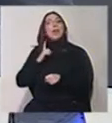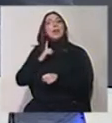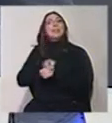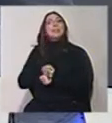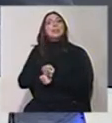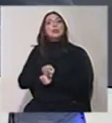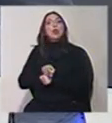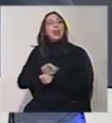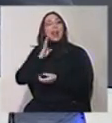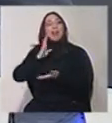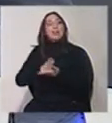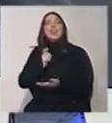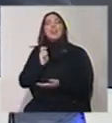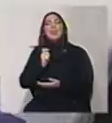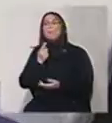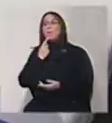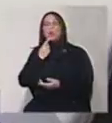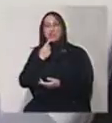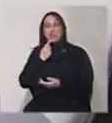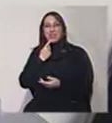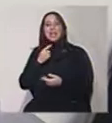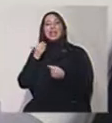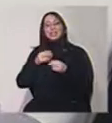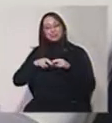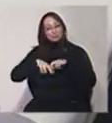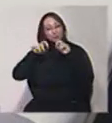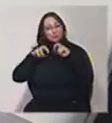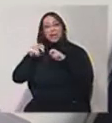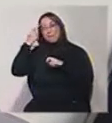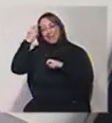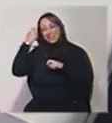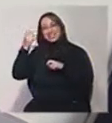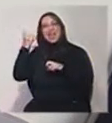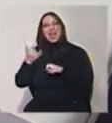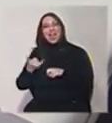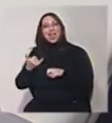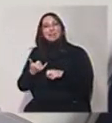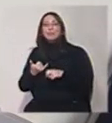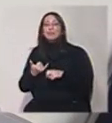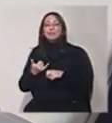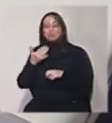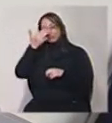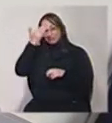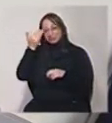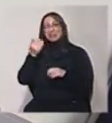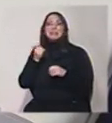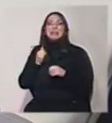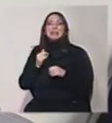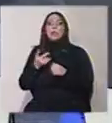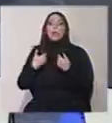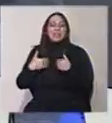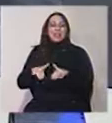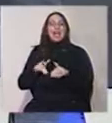política. Cuando uno analiza las experiencias que hay, y francamente si a mí me hubieran dejado hubiera hecho